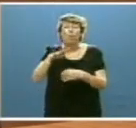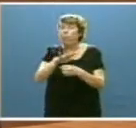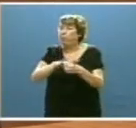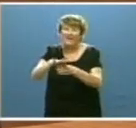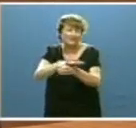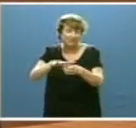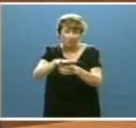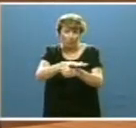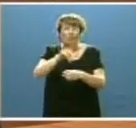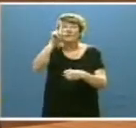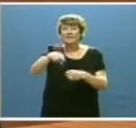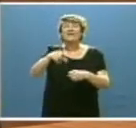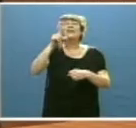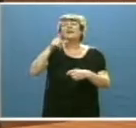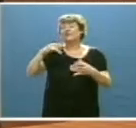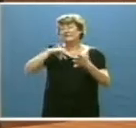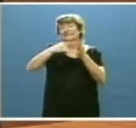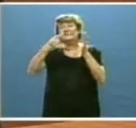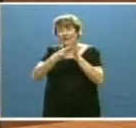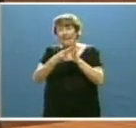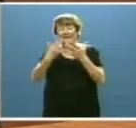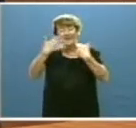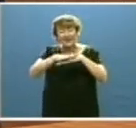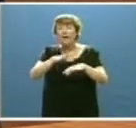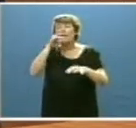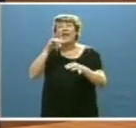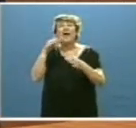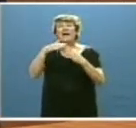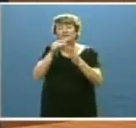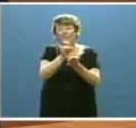así como el sistema integral anti desahucios